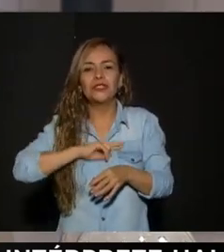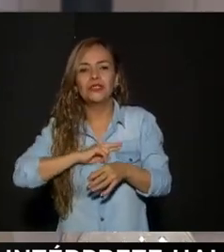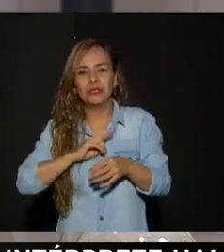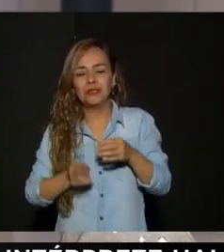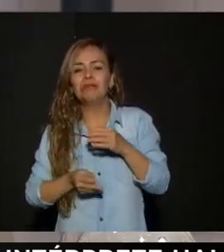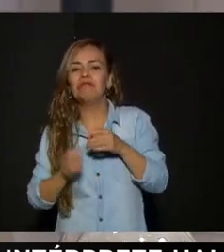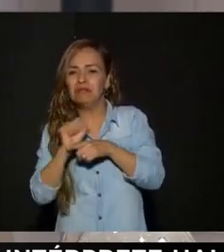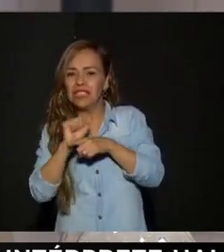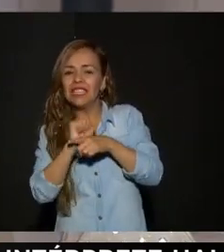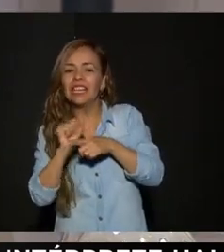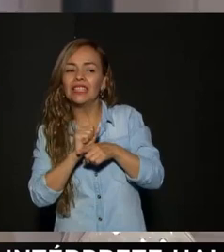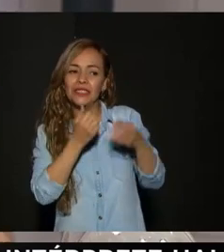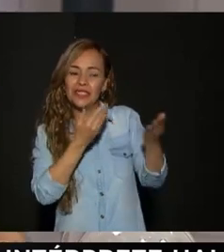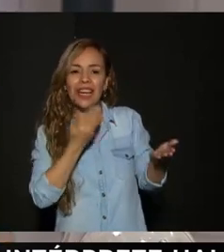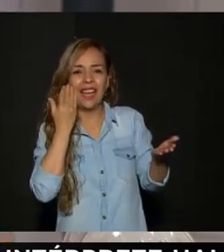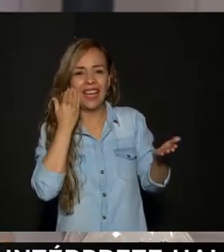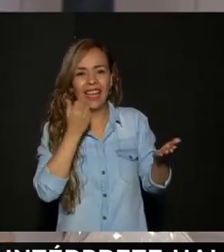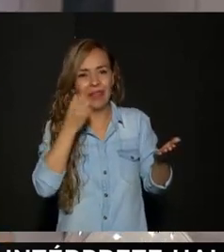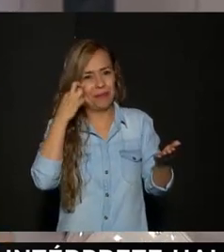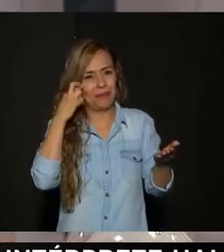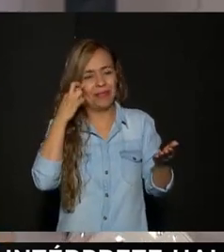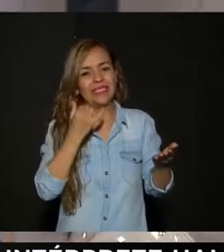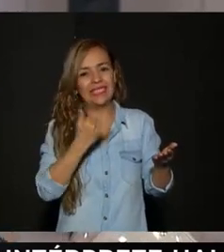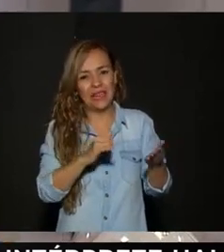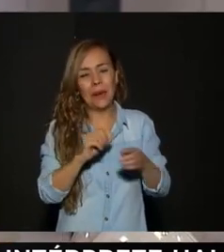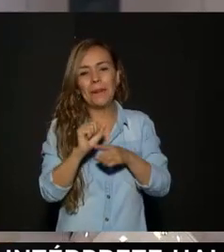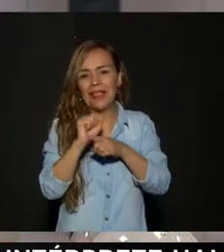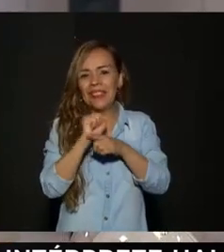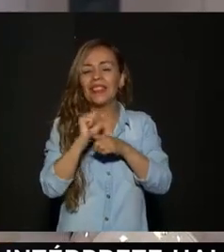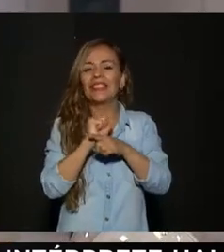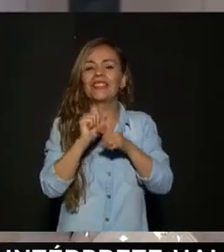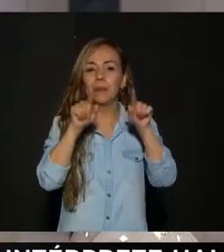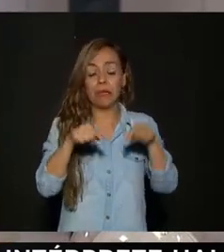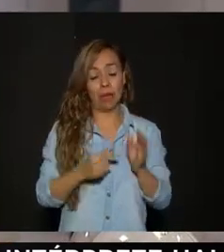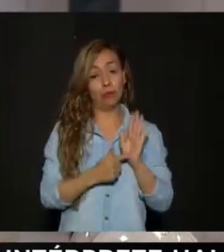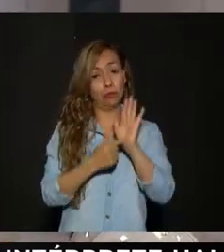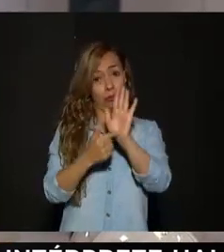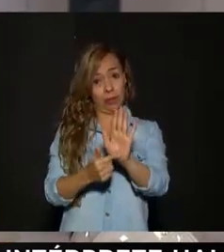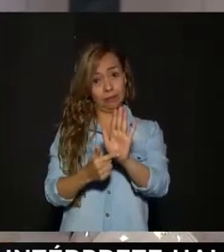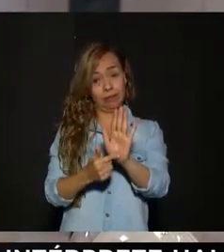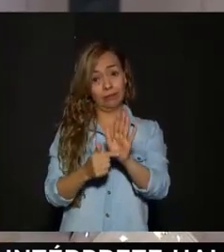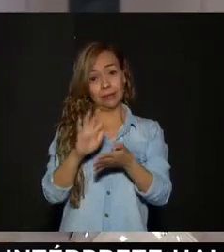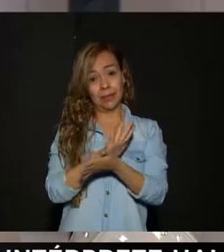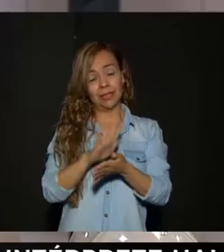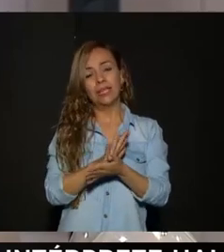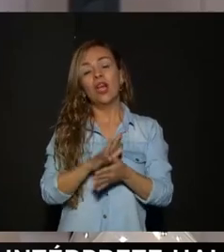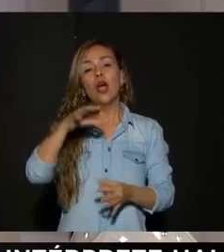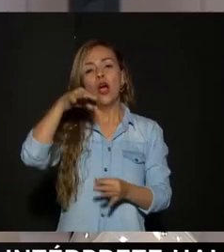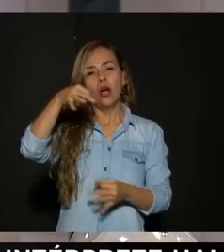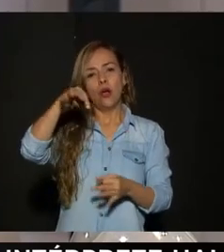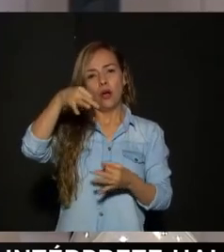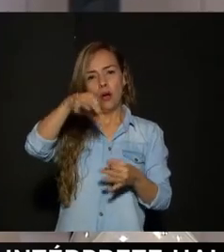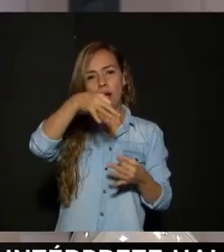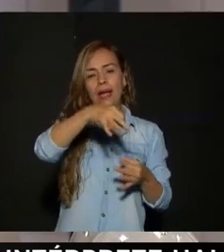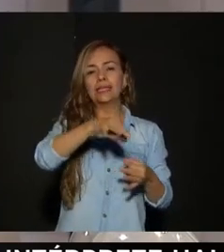que continuaremos con ese tema. Y quiero un poco que la cámara me acompañe a mostrar los materiales. Lo primero que tenemos son hojas de papel